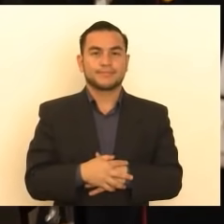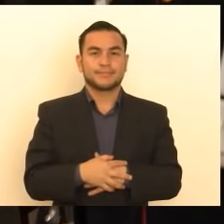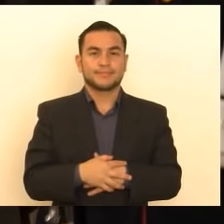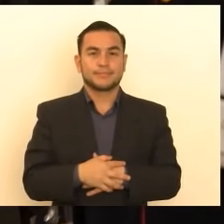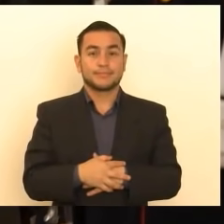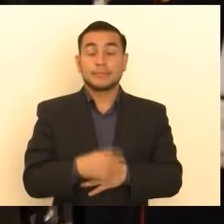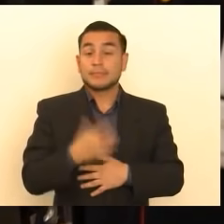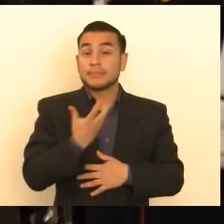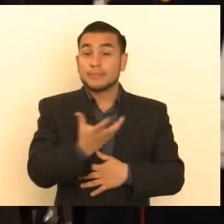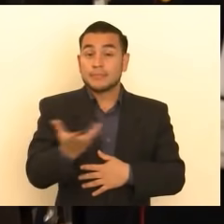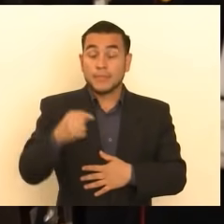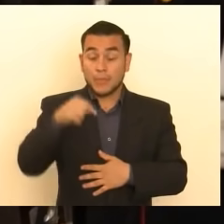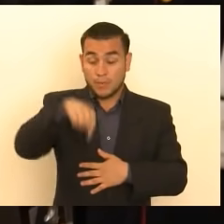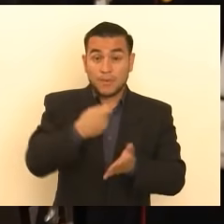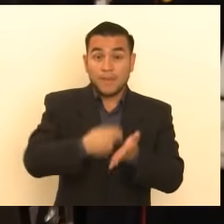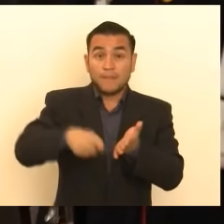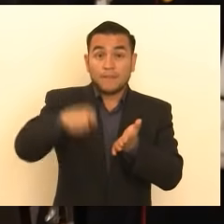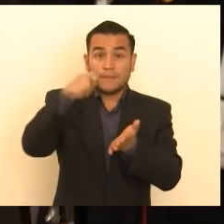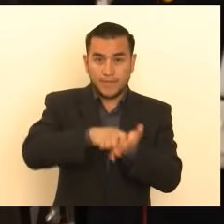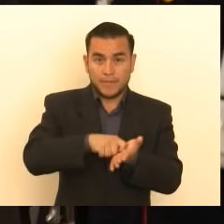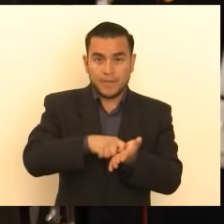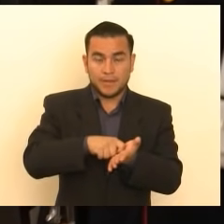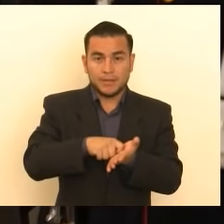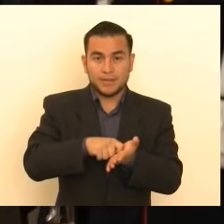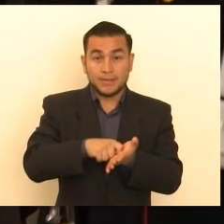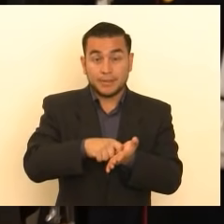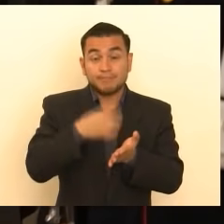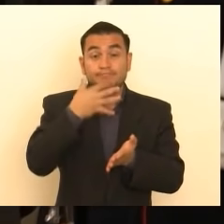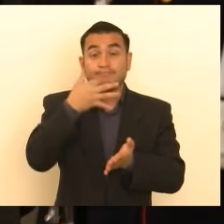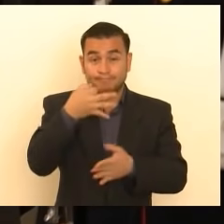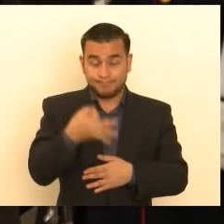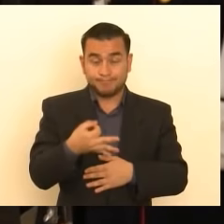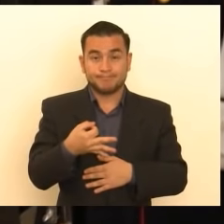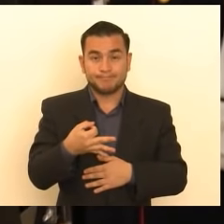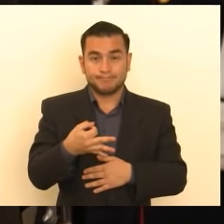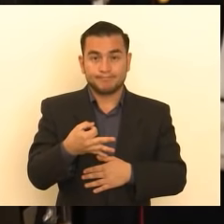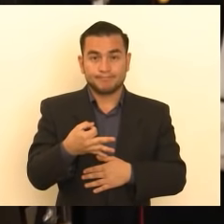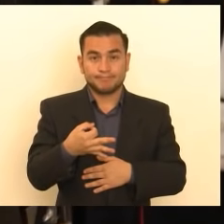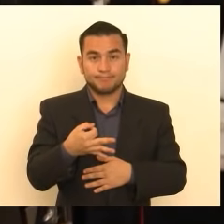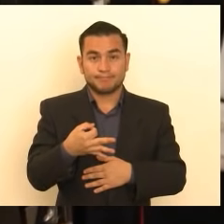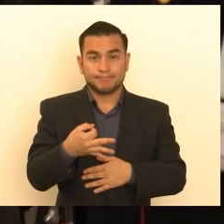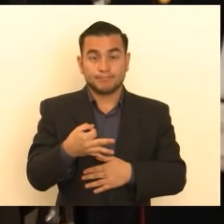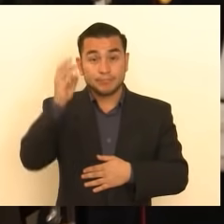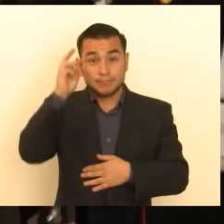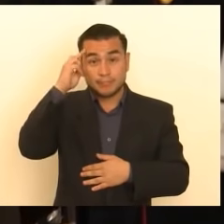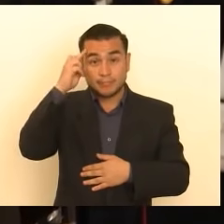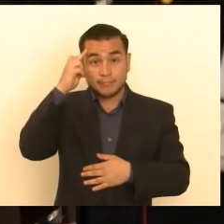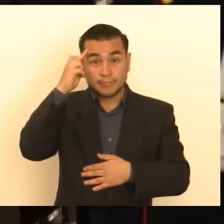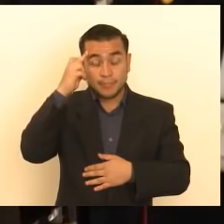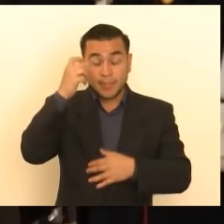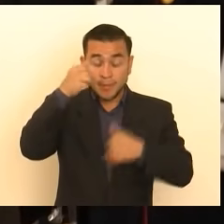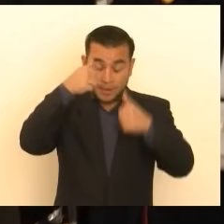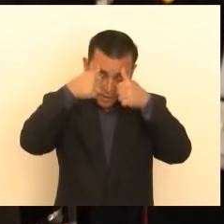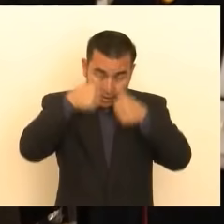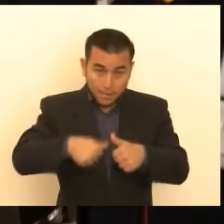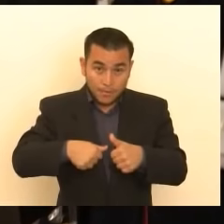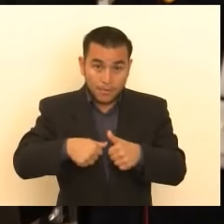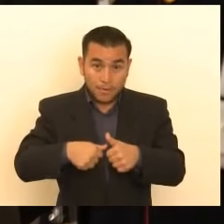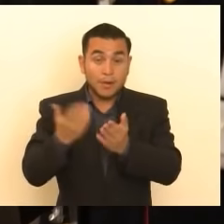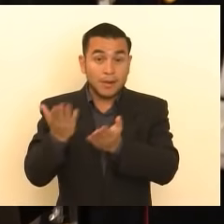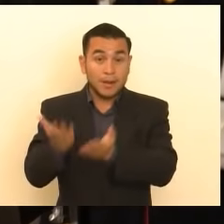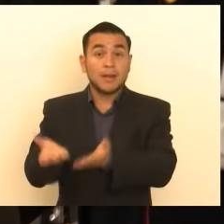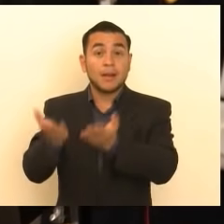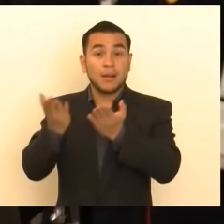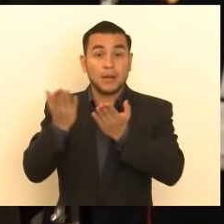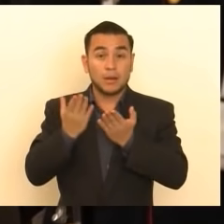Lo que estamos firmando hoy, de nuevo, creo que es el convenio de cooperación más grande que se ha firmado